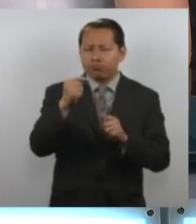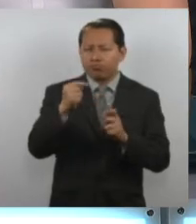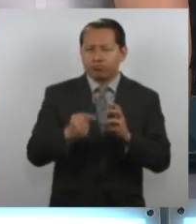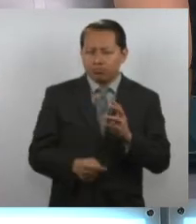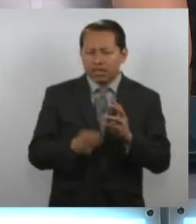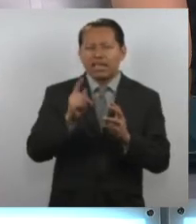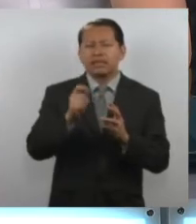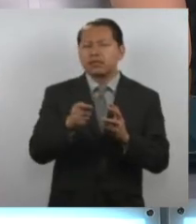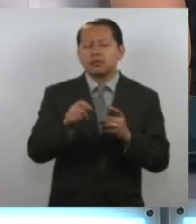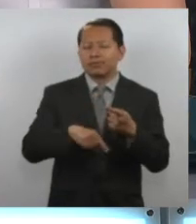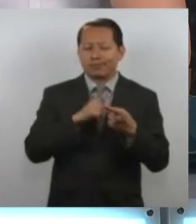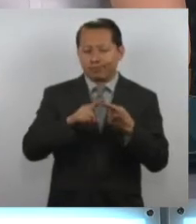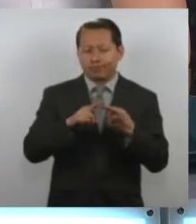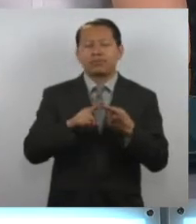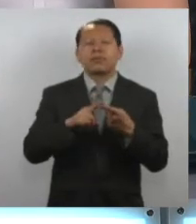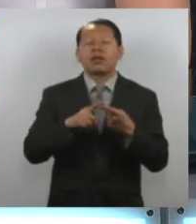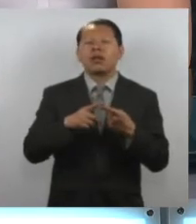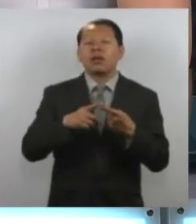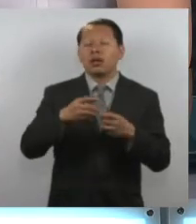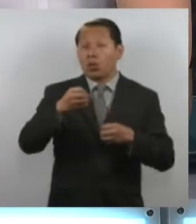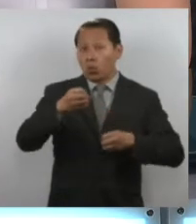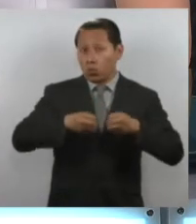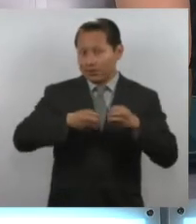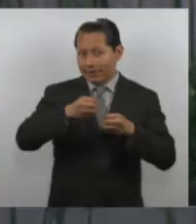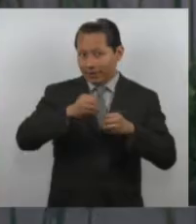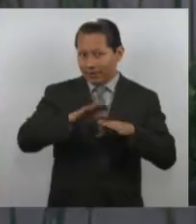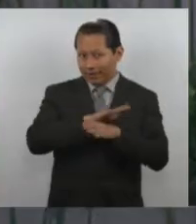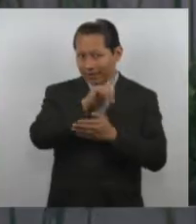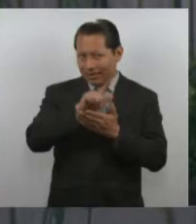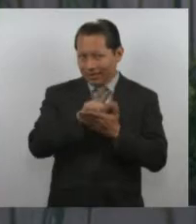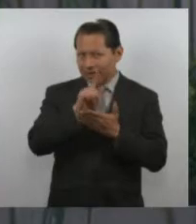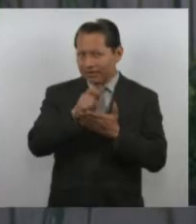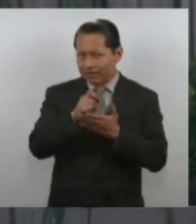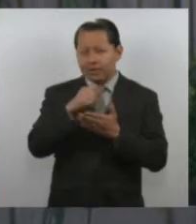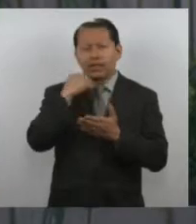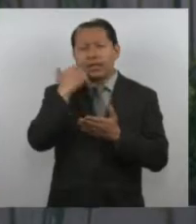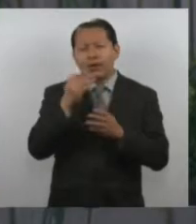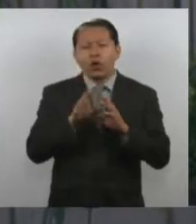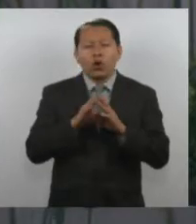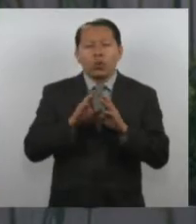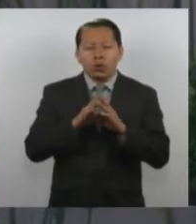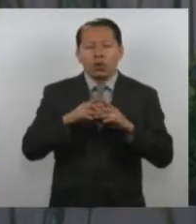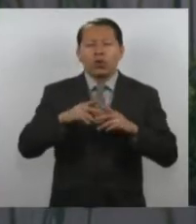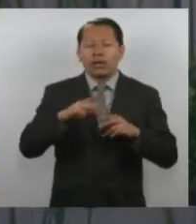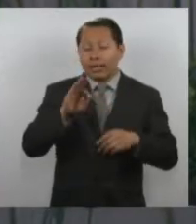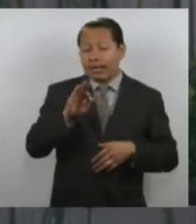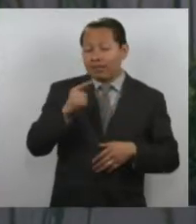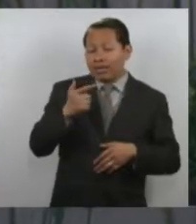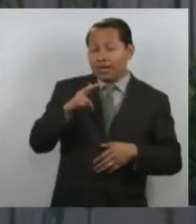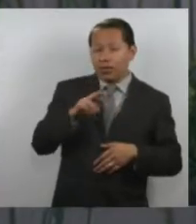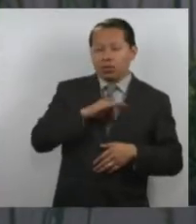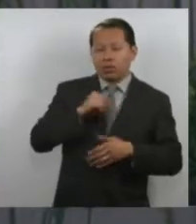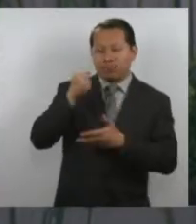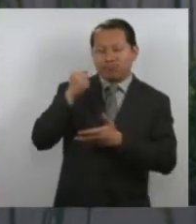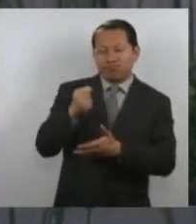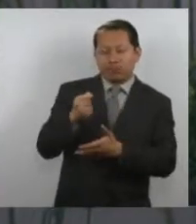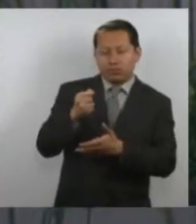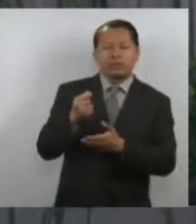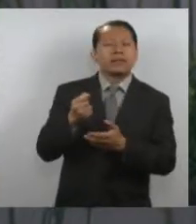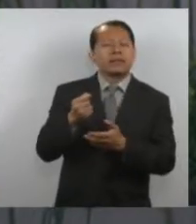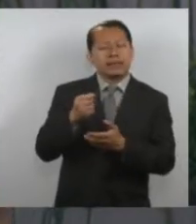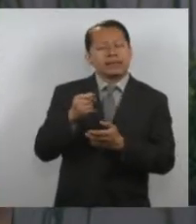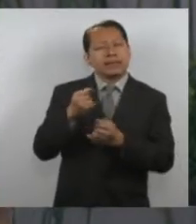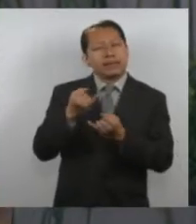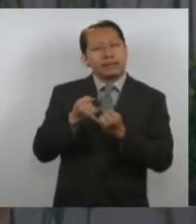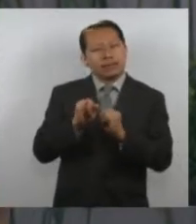que estas reformas judiciales van a buscar la autonomía presupuestal de la Fiscalía General de la República. Y esto es